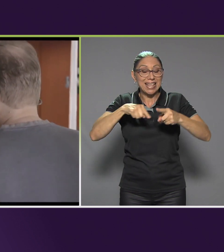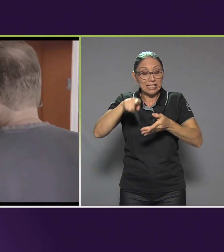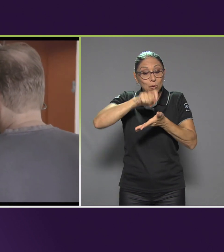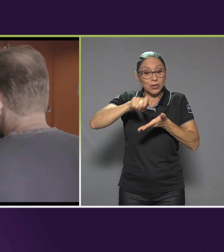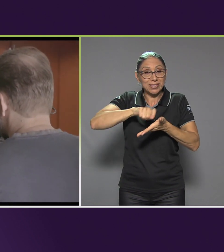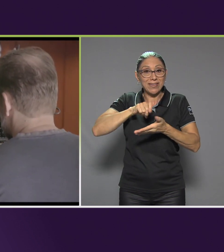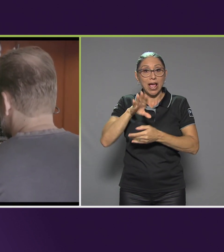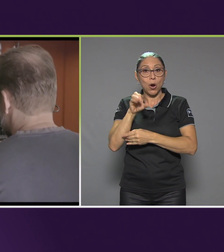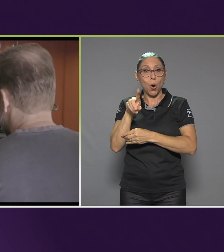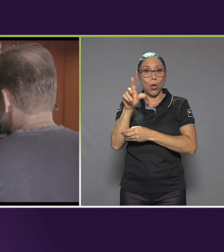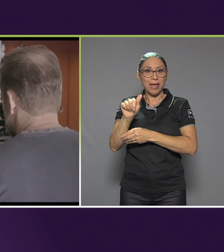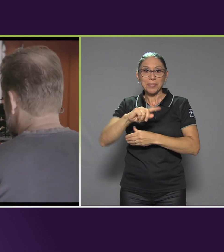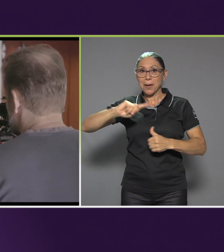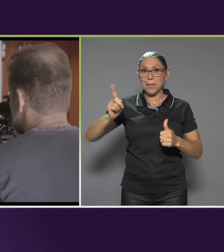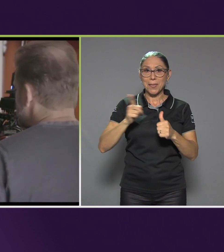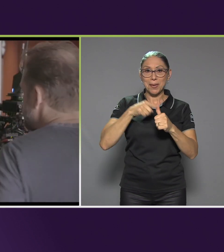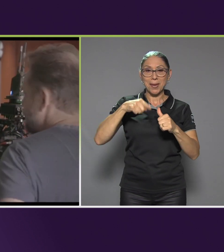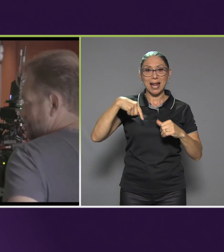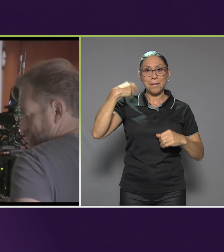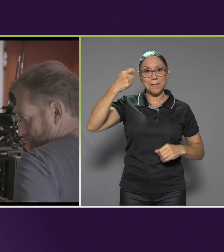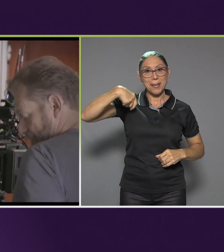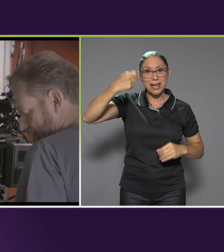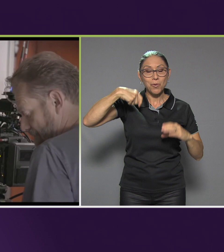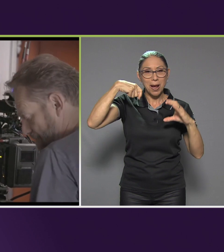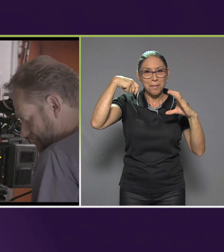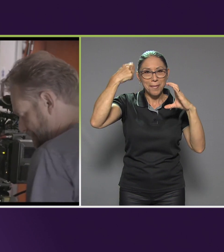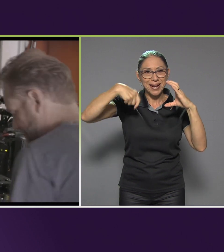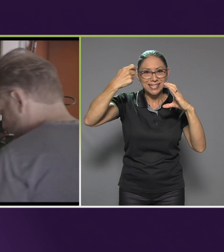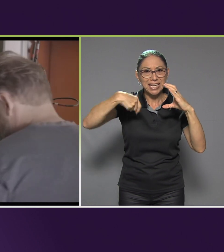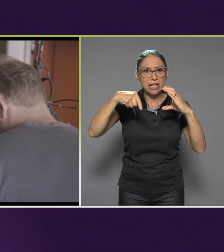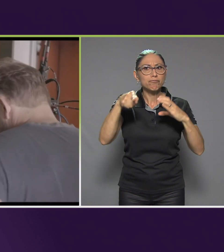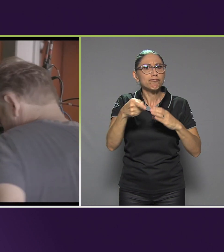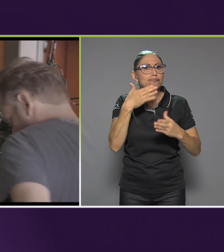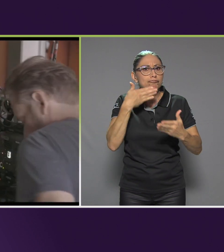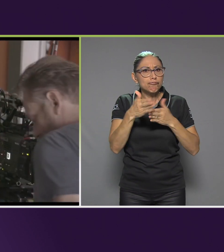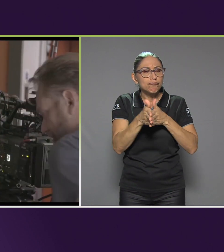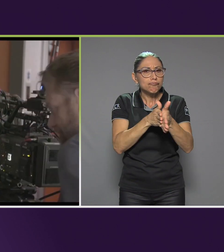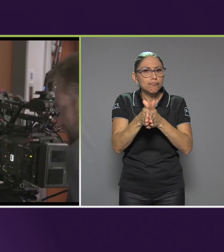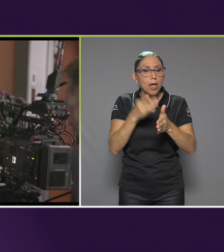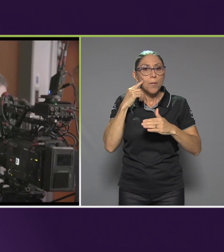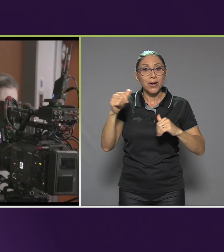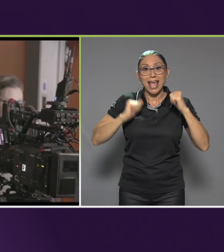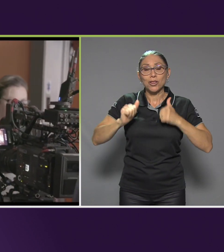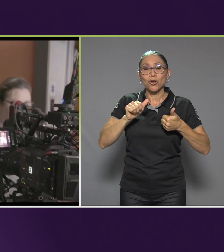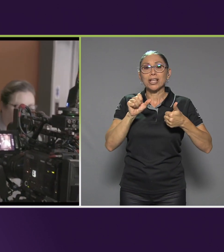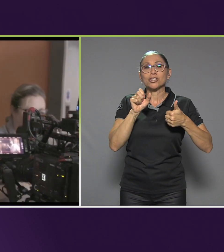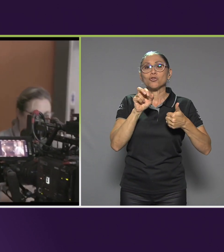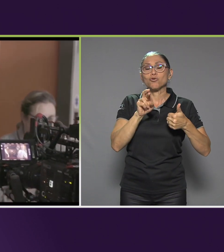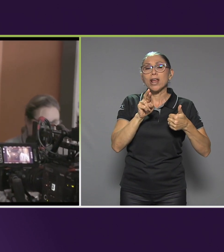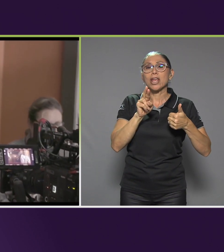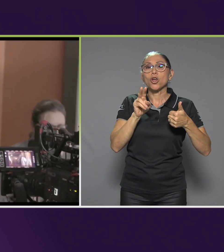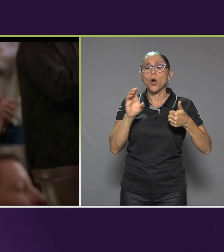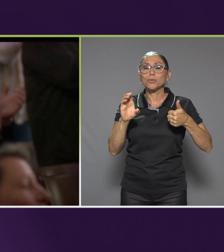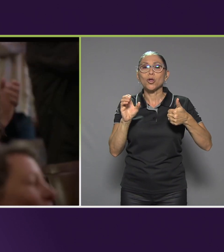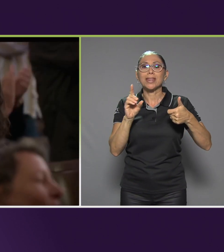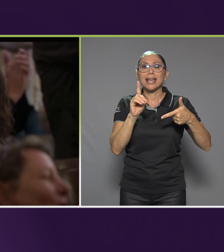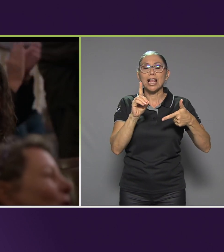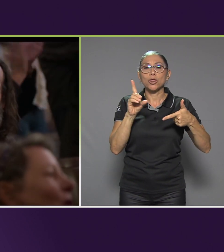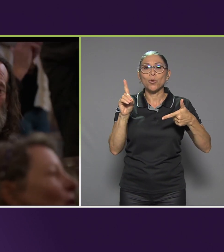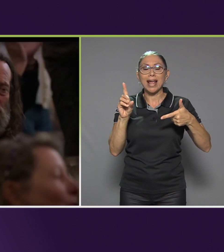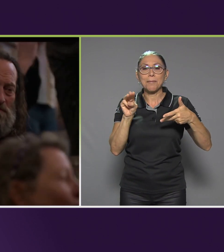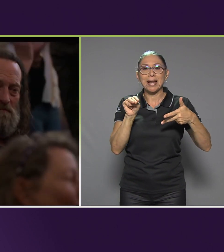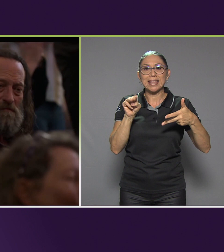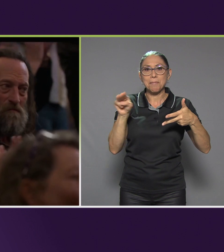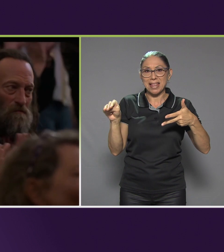primera película para cine, lo que le resultó muy útil ya que los actores Troy Kotsur, Daniel Durant y Marlee Matlin,